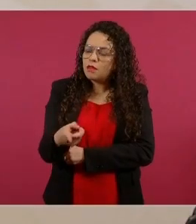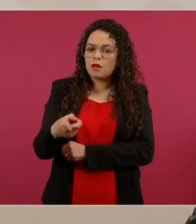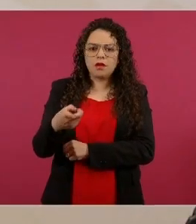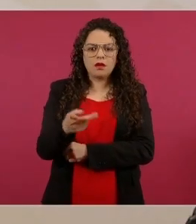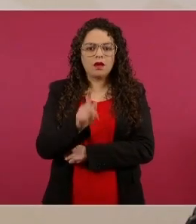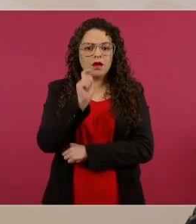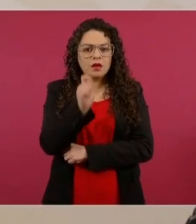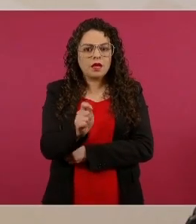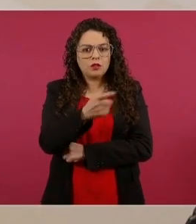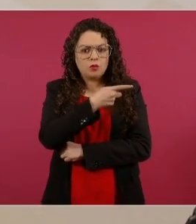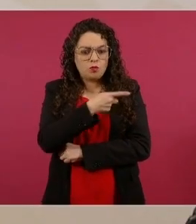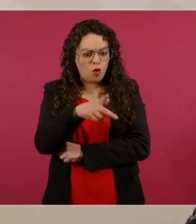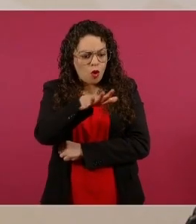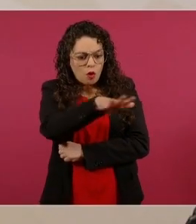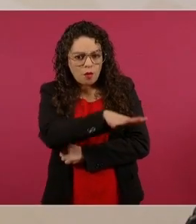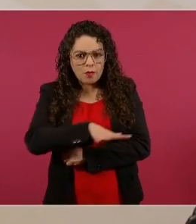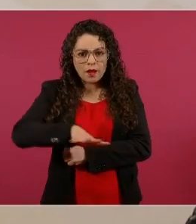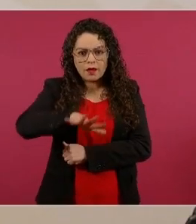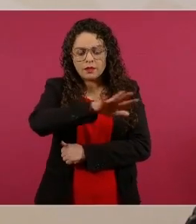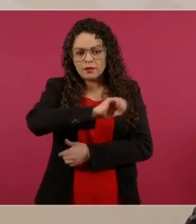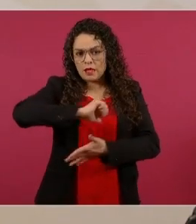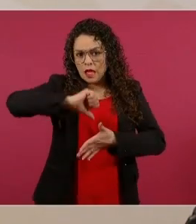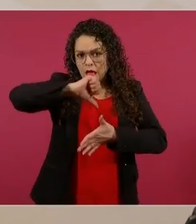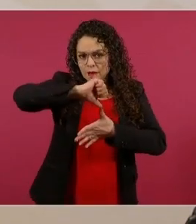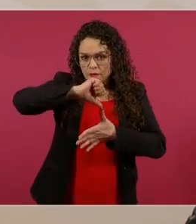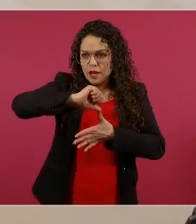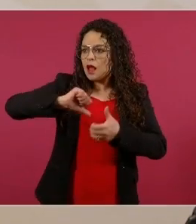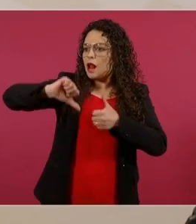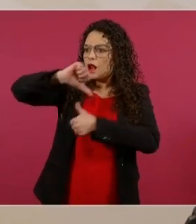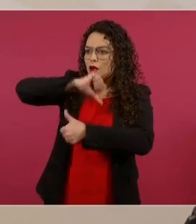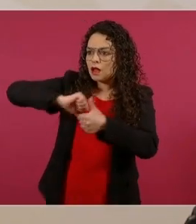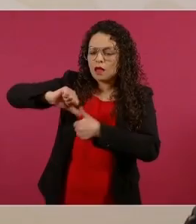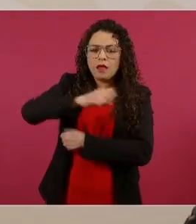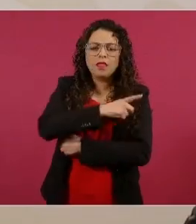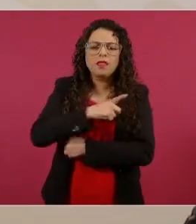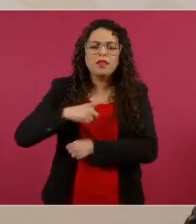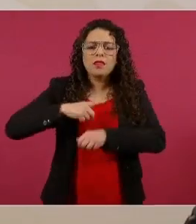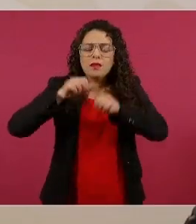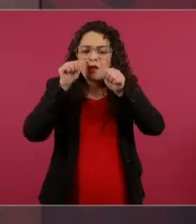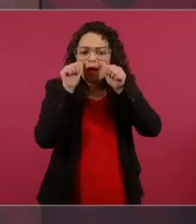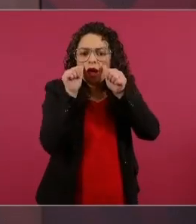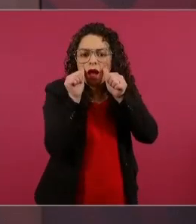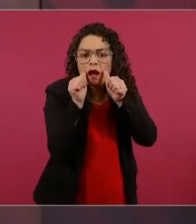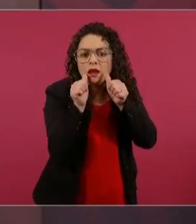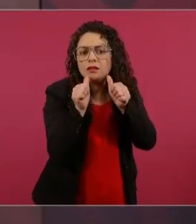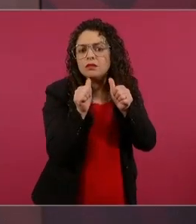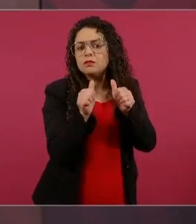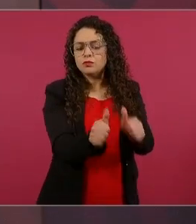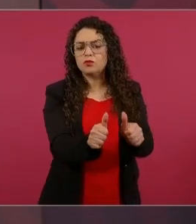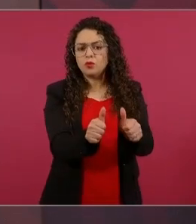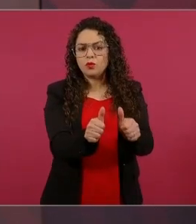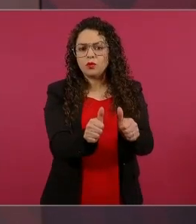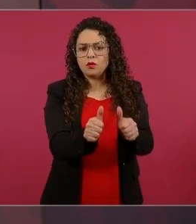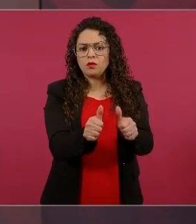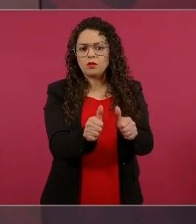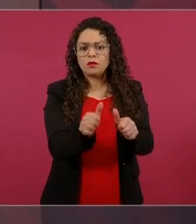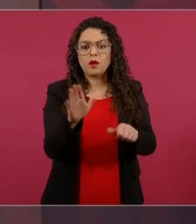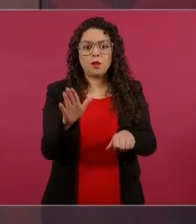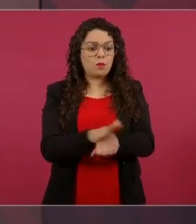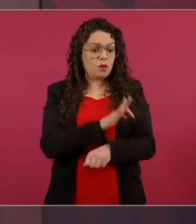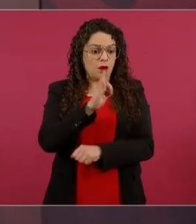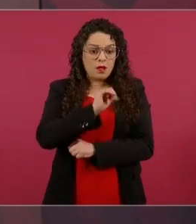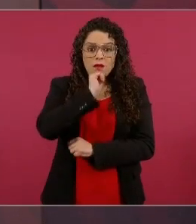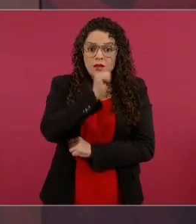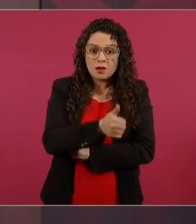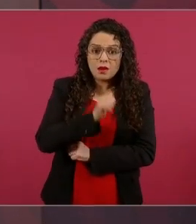pobres de América Latina del Caribe para que la gente no se vea obligada a abandonar